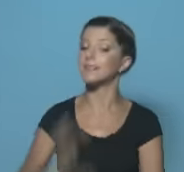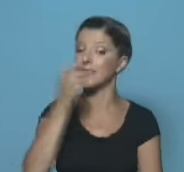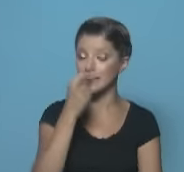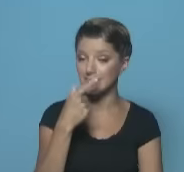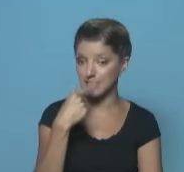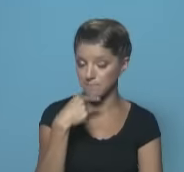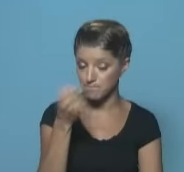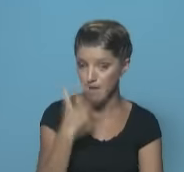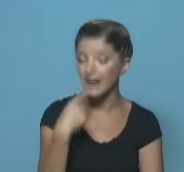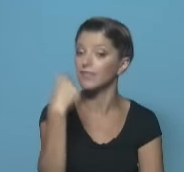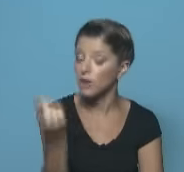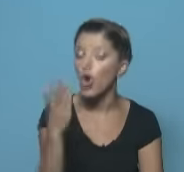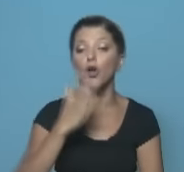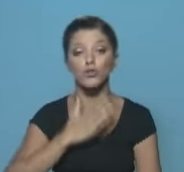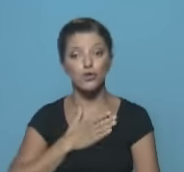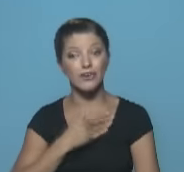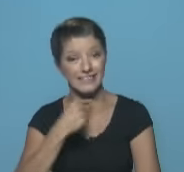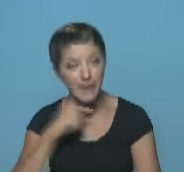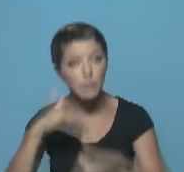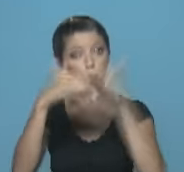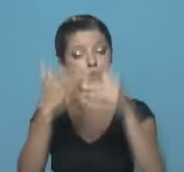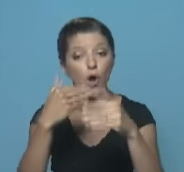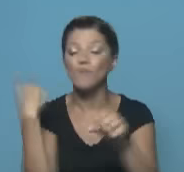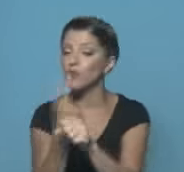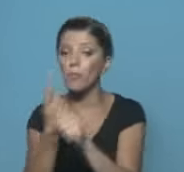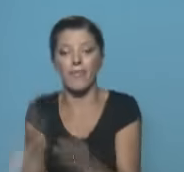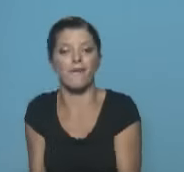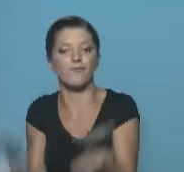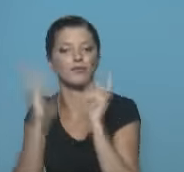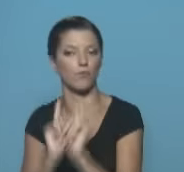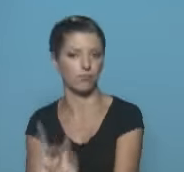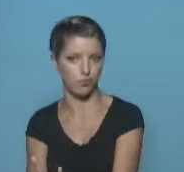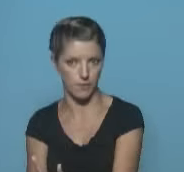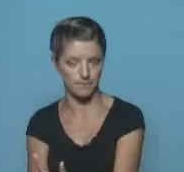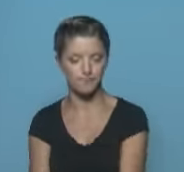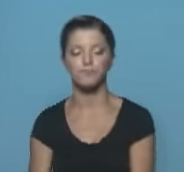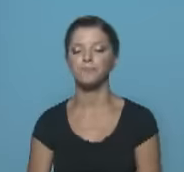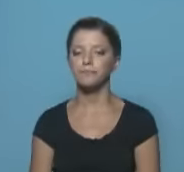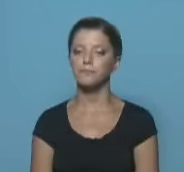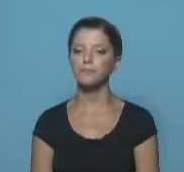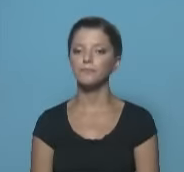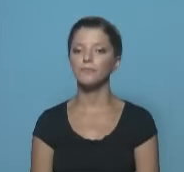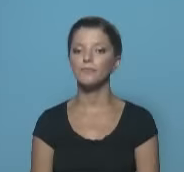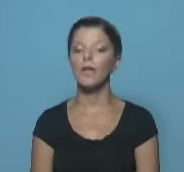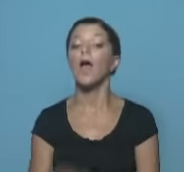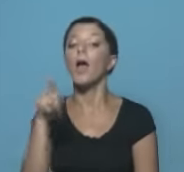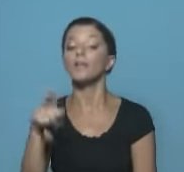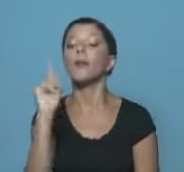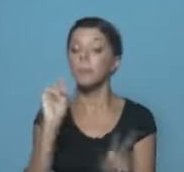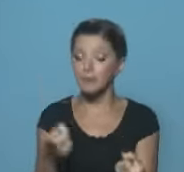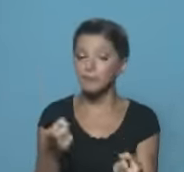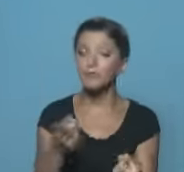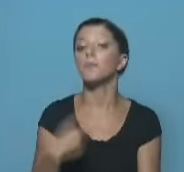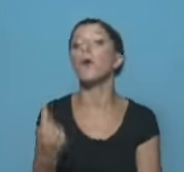queremos crecer, dijo el jefe de Estado en un acto posterior a la reunión de gabinete. El presidente tomó el micrófono instante después de